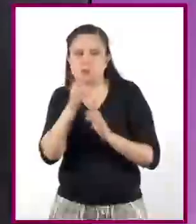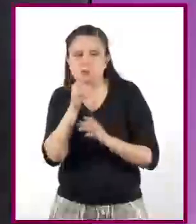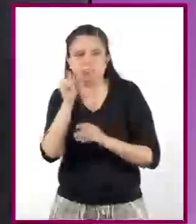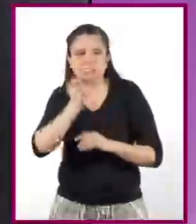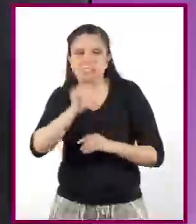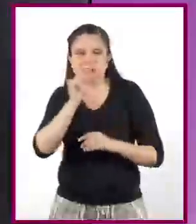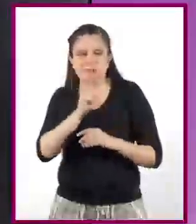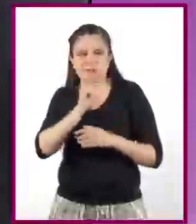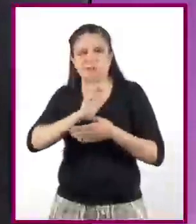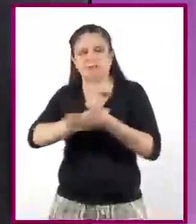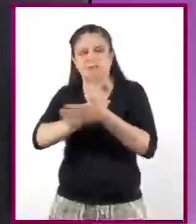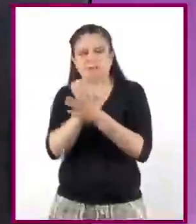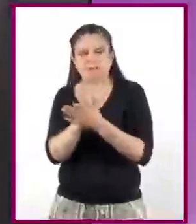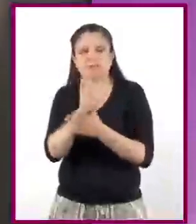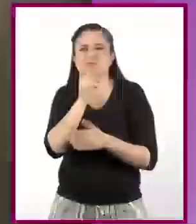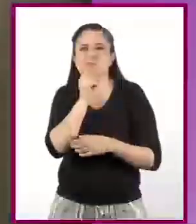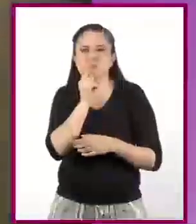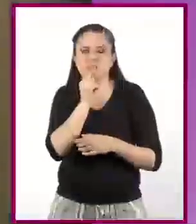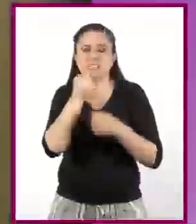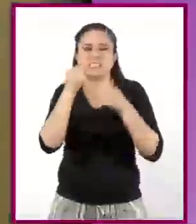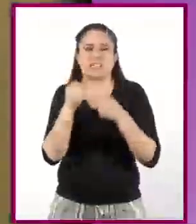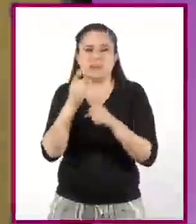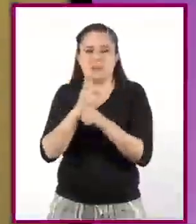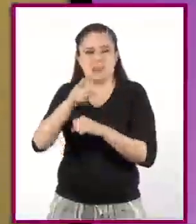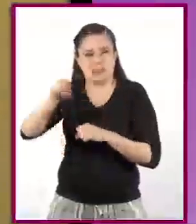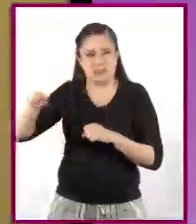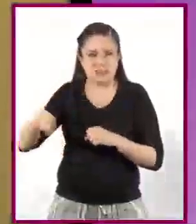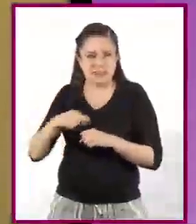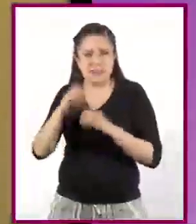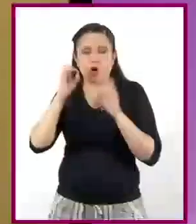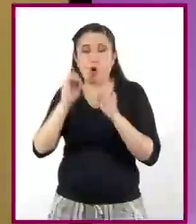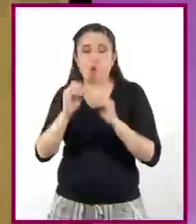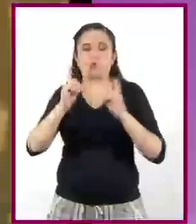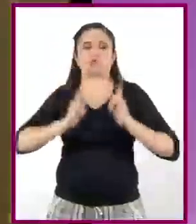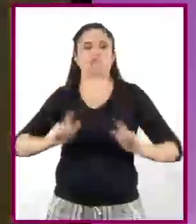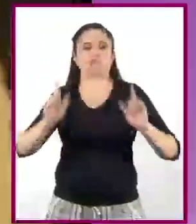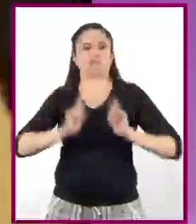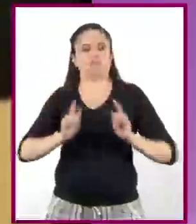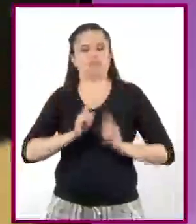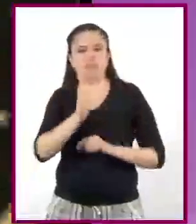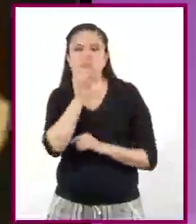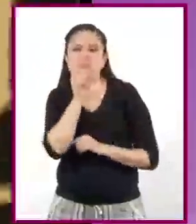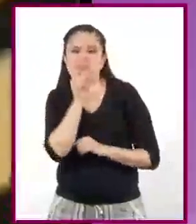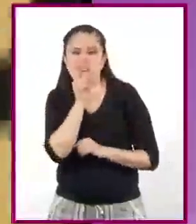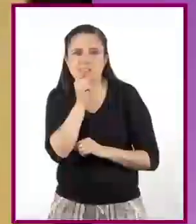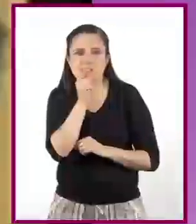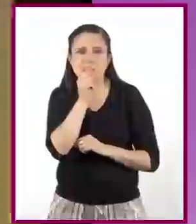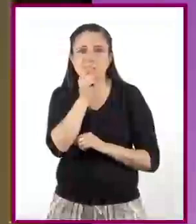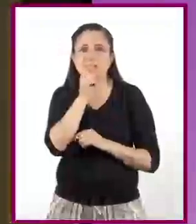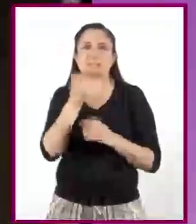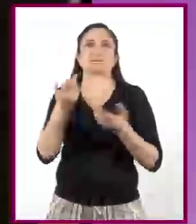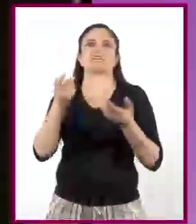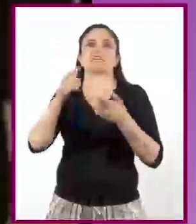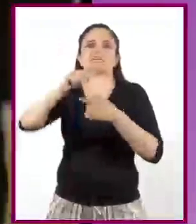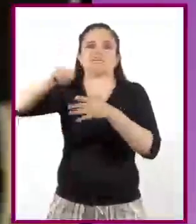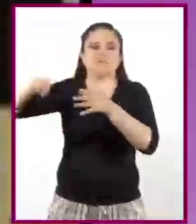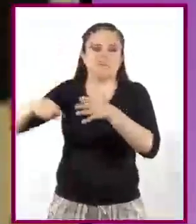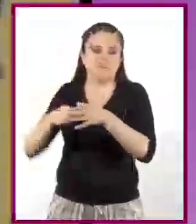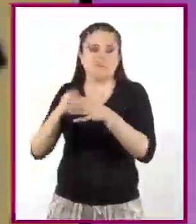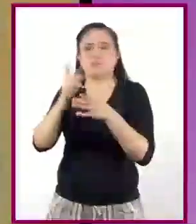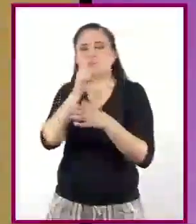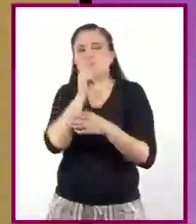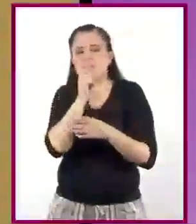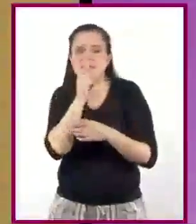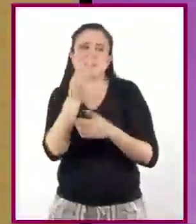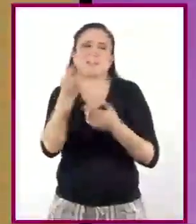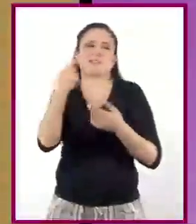de autoridades encargadas de la seguridad pública o de la procuración de justicia, como pueden ser las policías preventivas, las